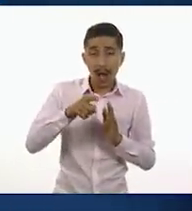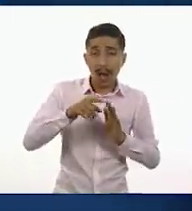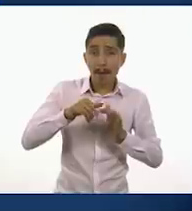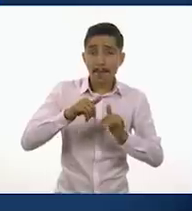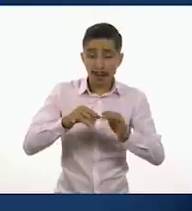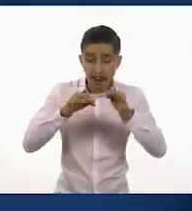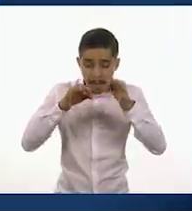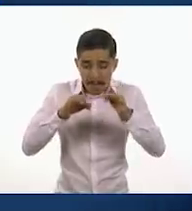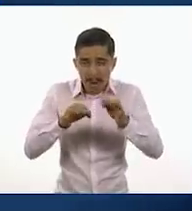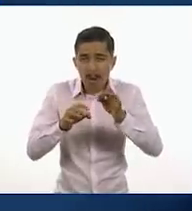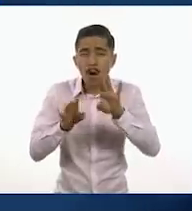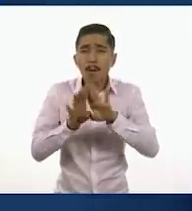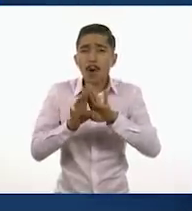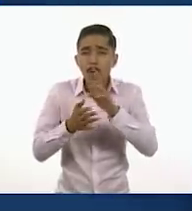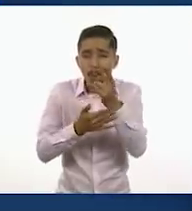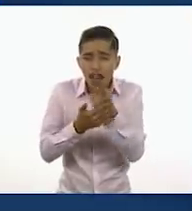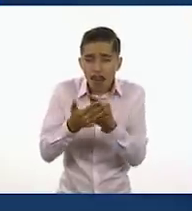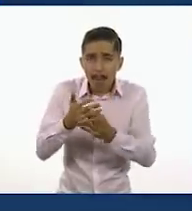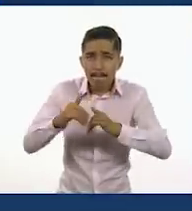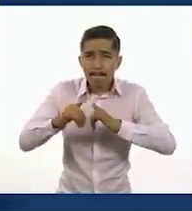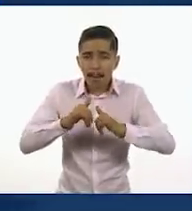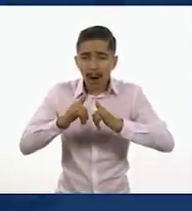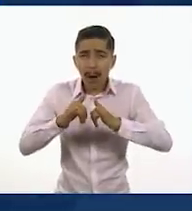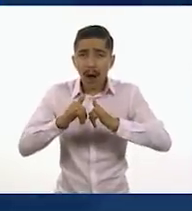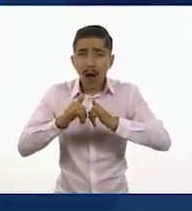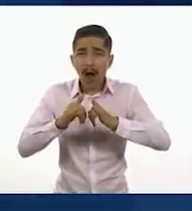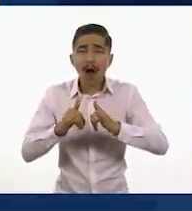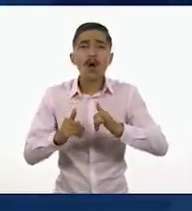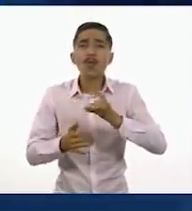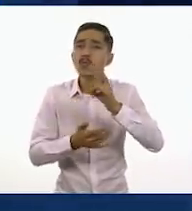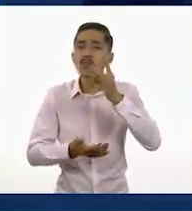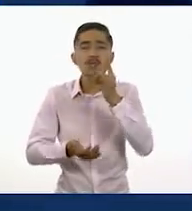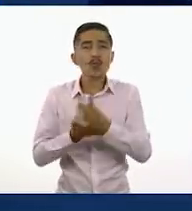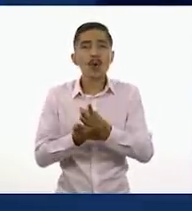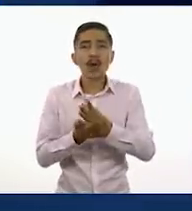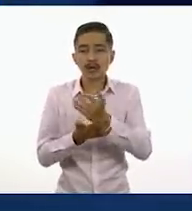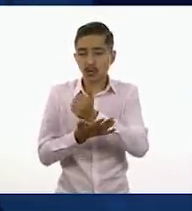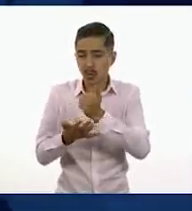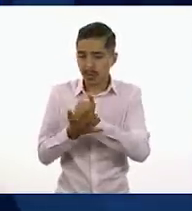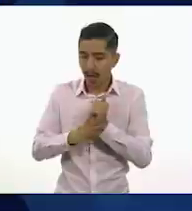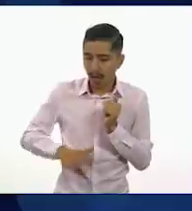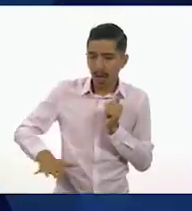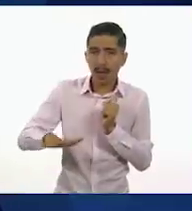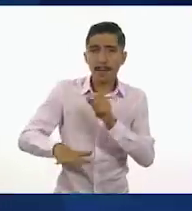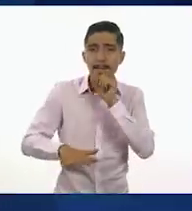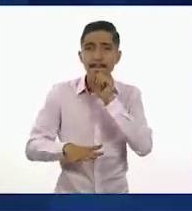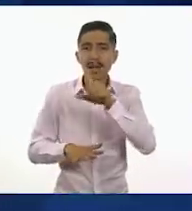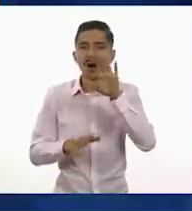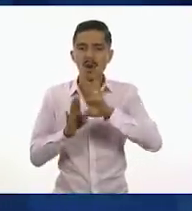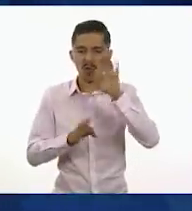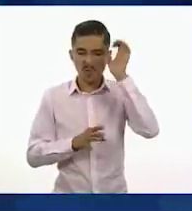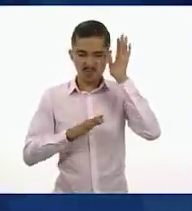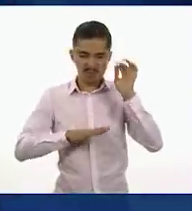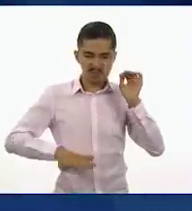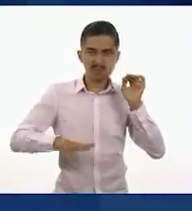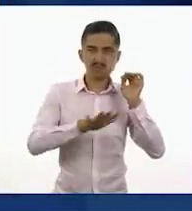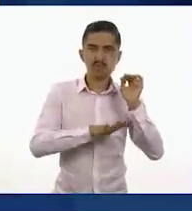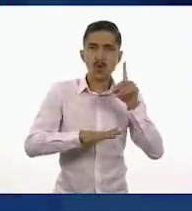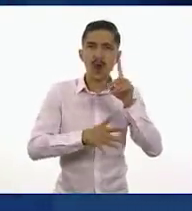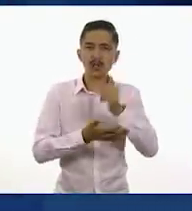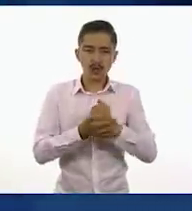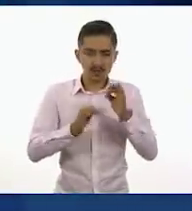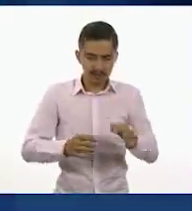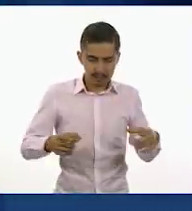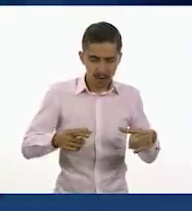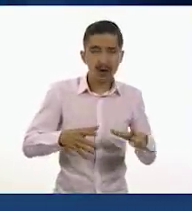tal perfección que el mapa de una sola provincia ocupaba toda una ciudad y el mapa del imperio toda una provincia. Con